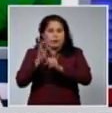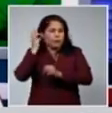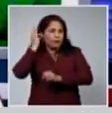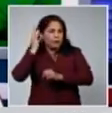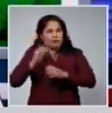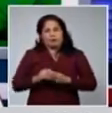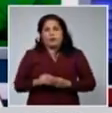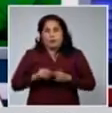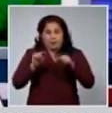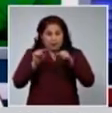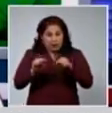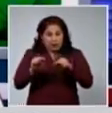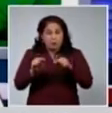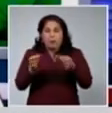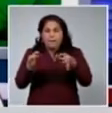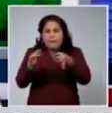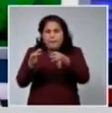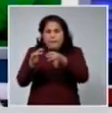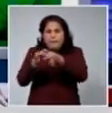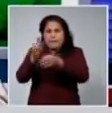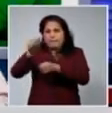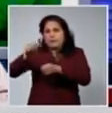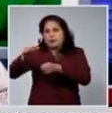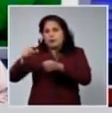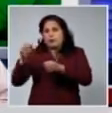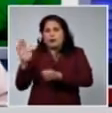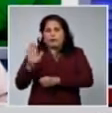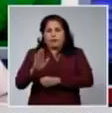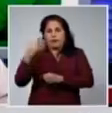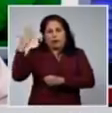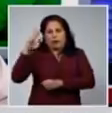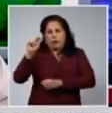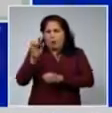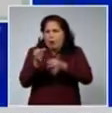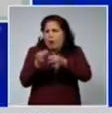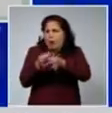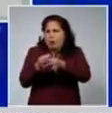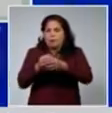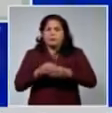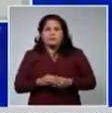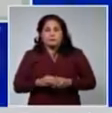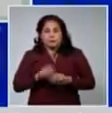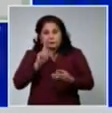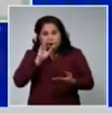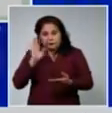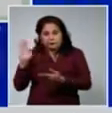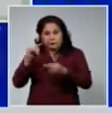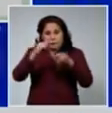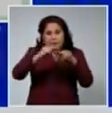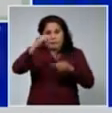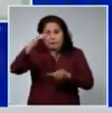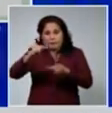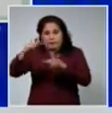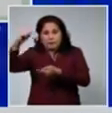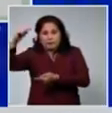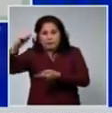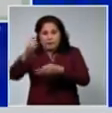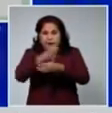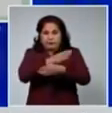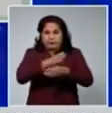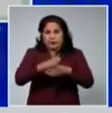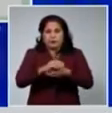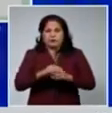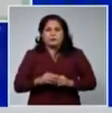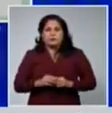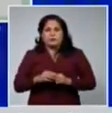que se reduzca este número allí en el gráfico se puede ver que en tu inferior